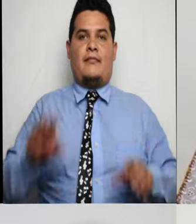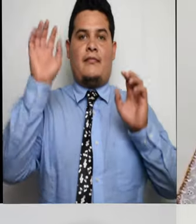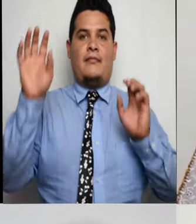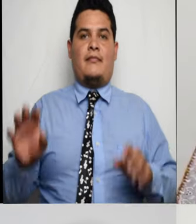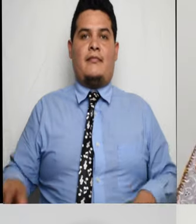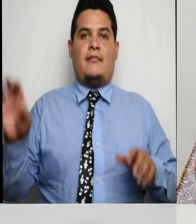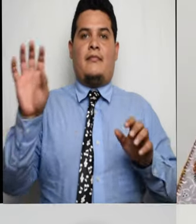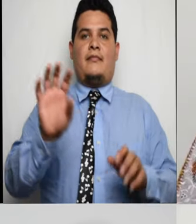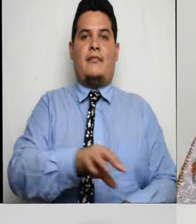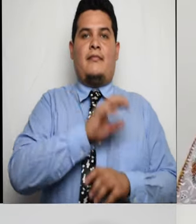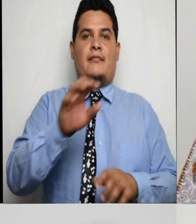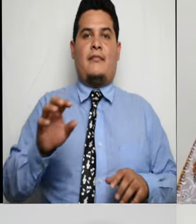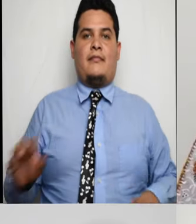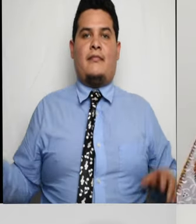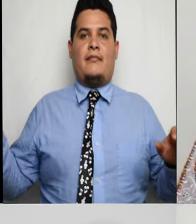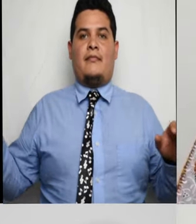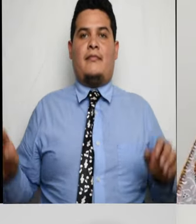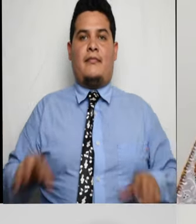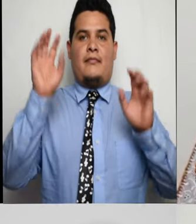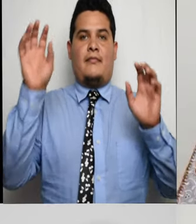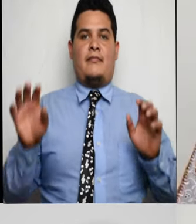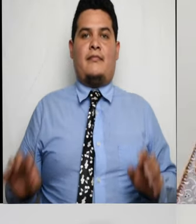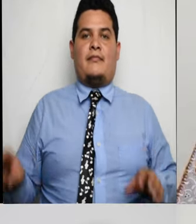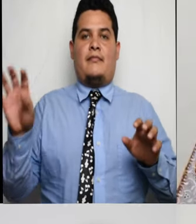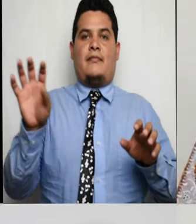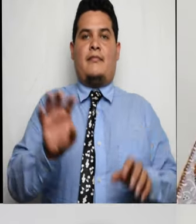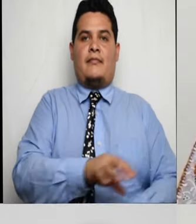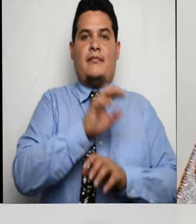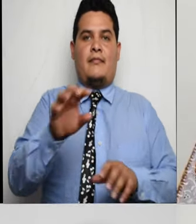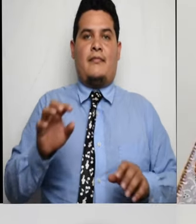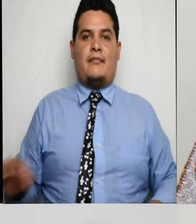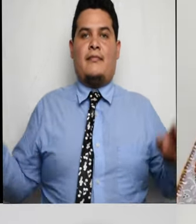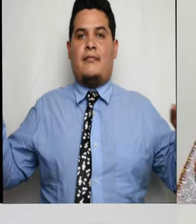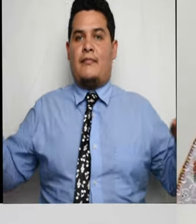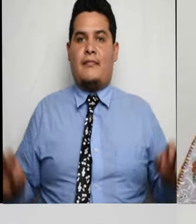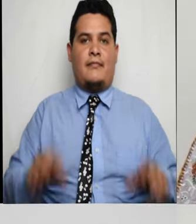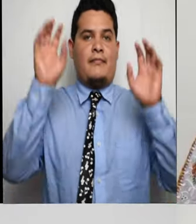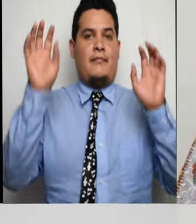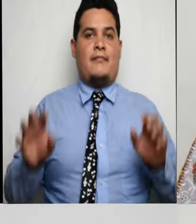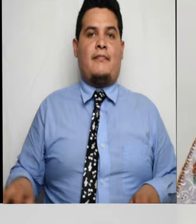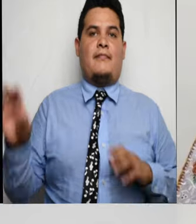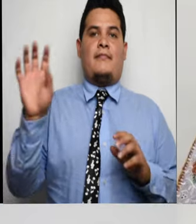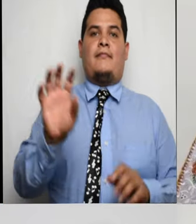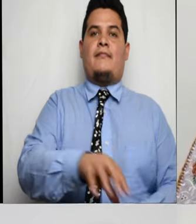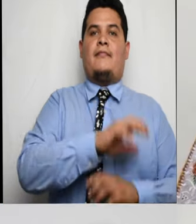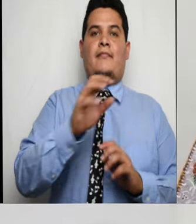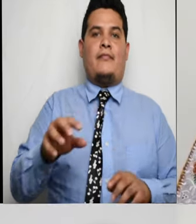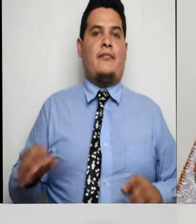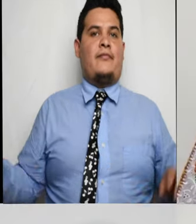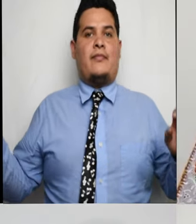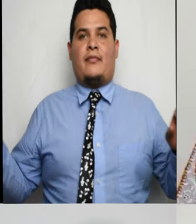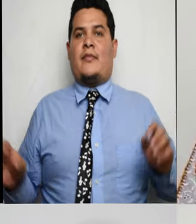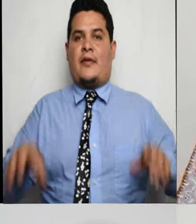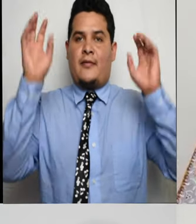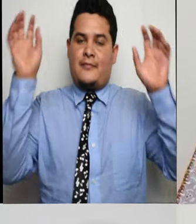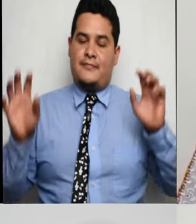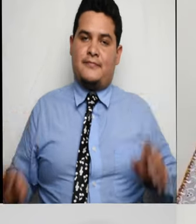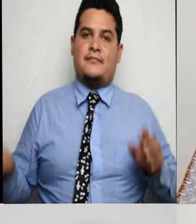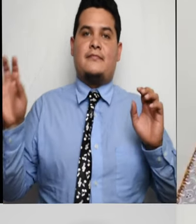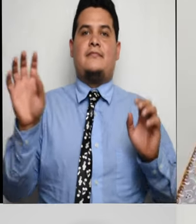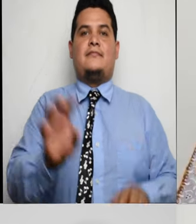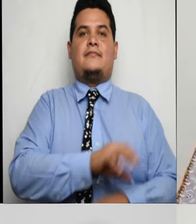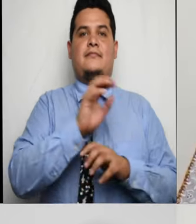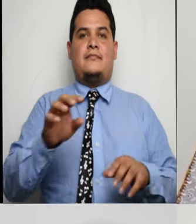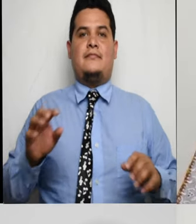escudo, paladión que protege tu suelo, ojalá que remonte